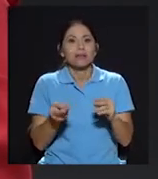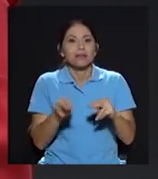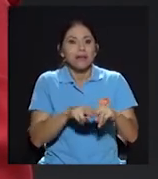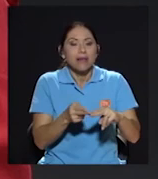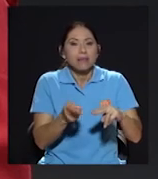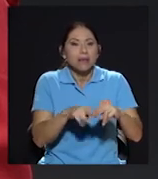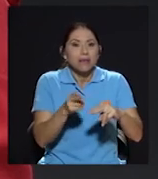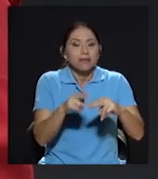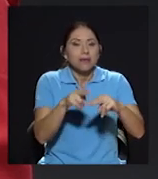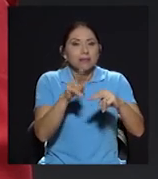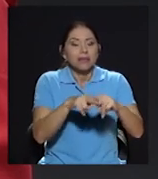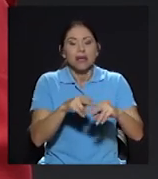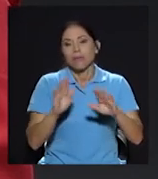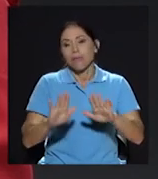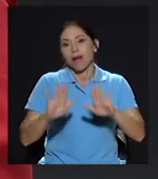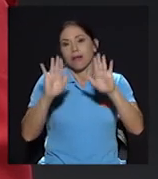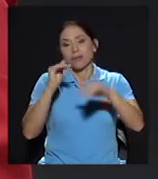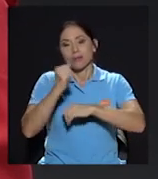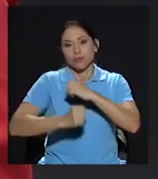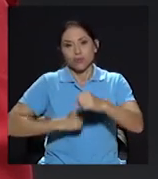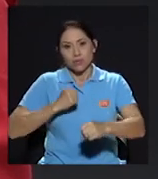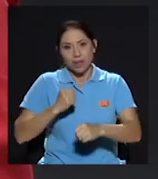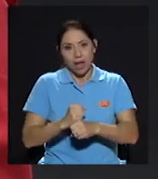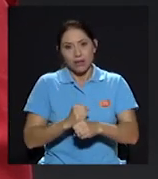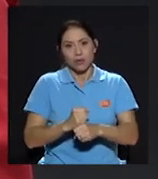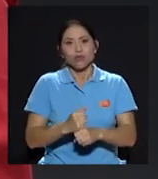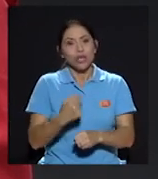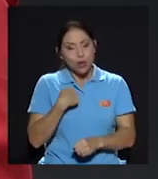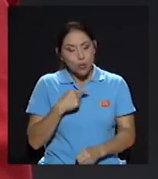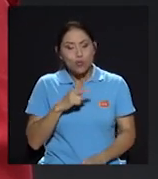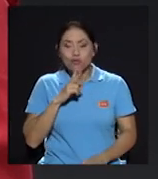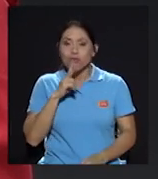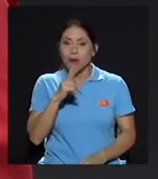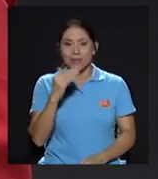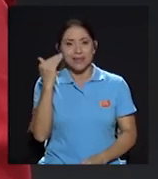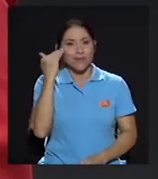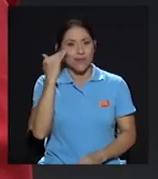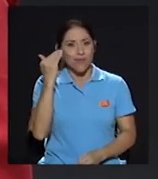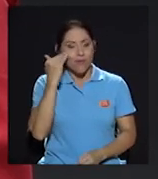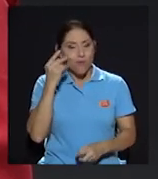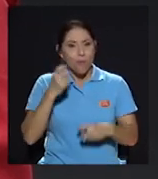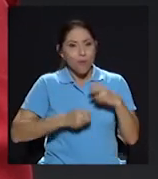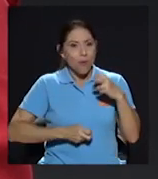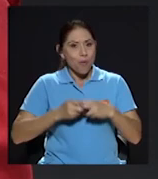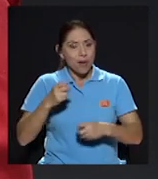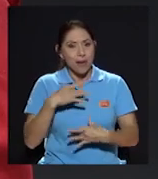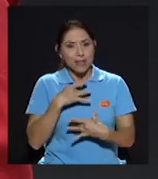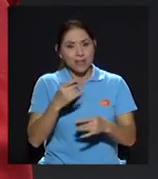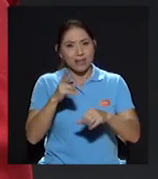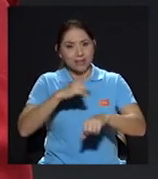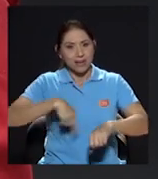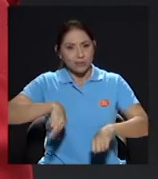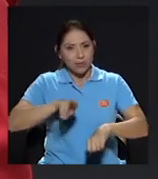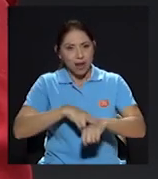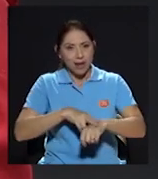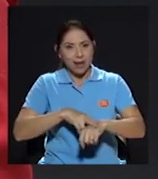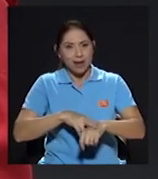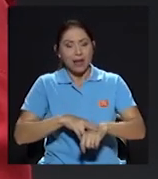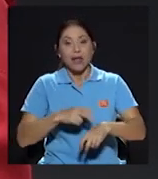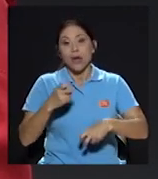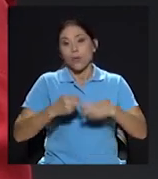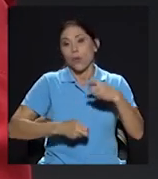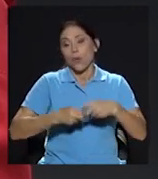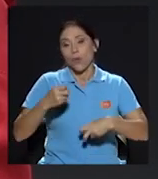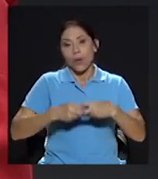donde lo ponen a una muy cerca de los problemas realmente de interés nacional problemas de los cuales de